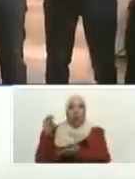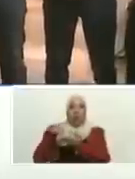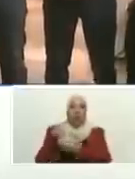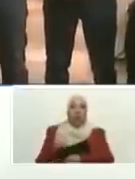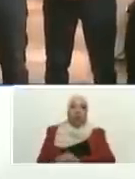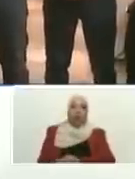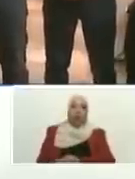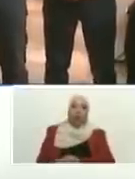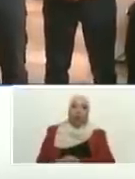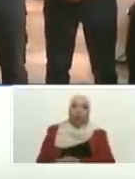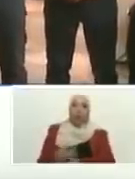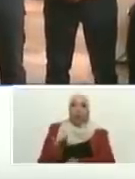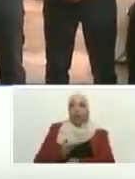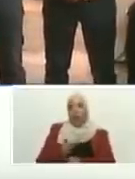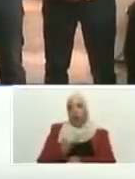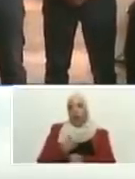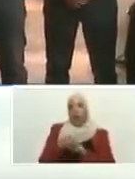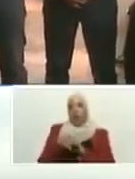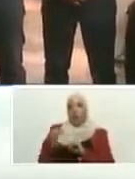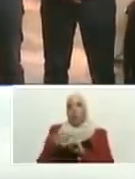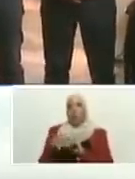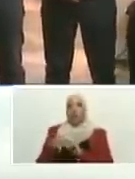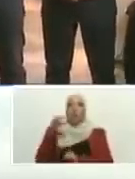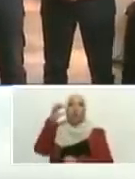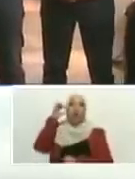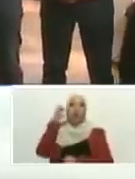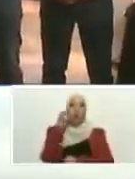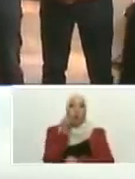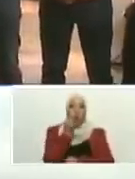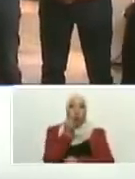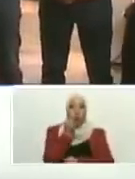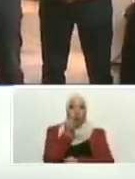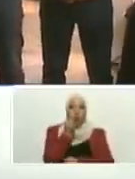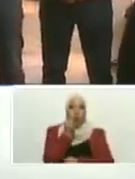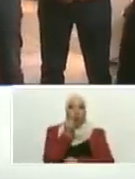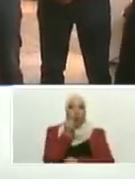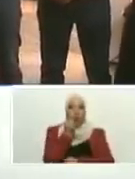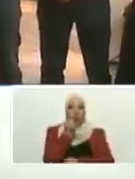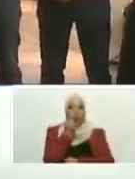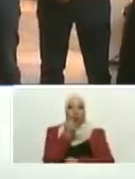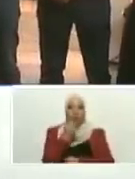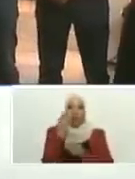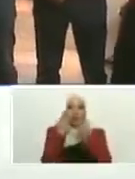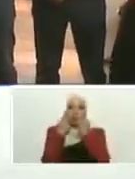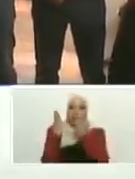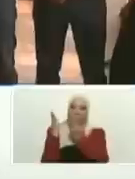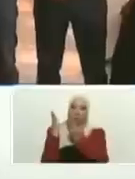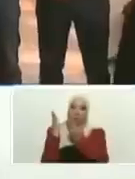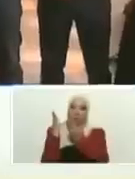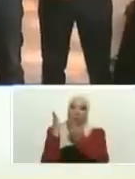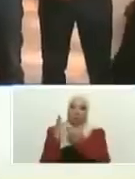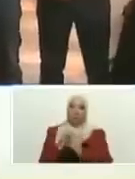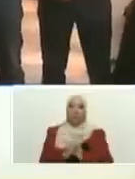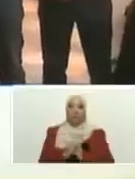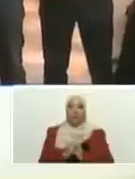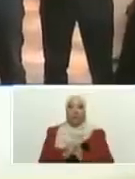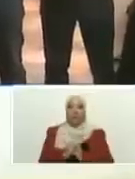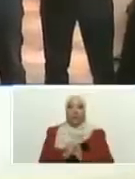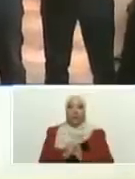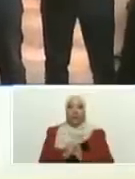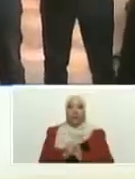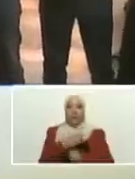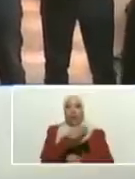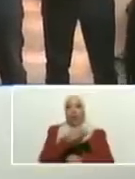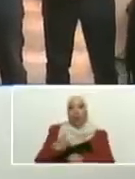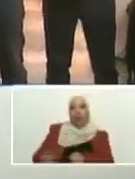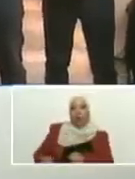con el gran alcalde del municipio Sucre, el gran Pepe Rangel. Allá se encuentran con la